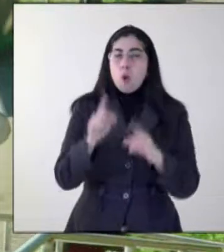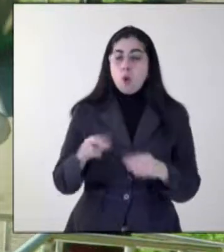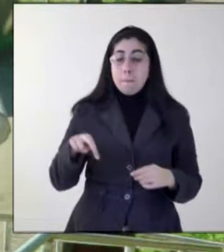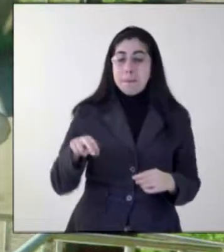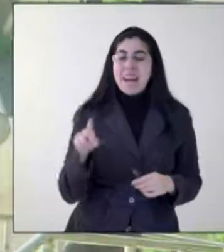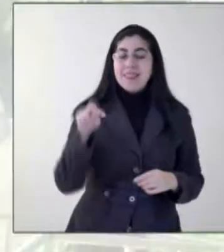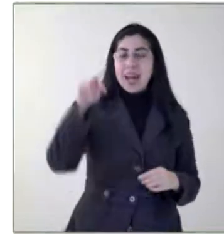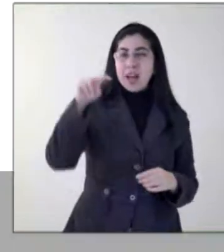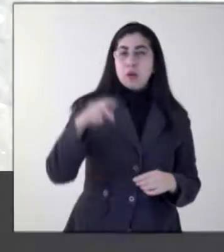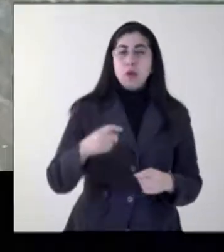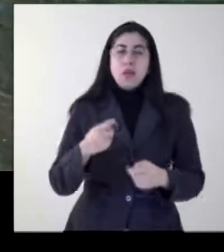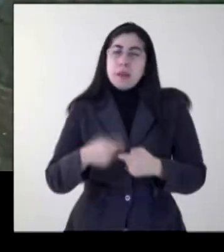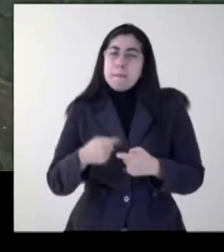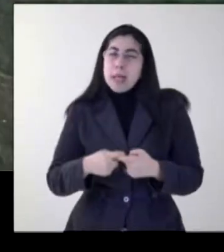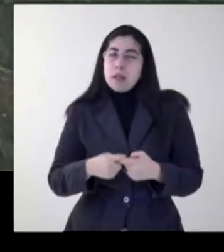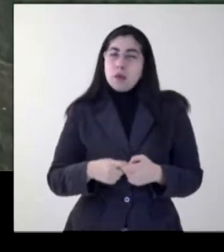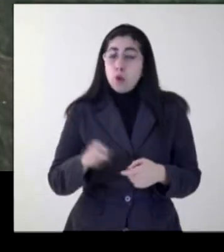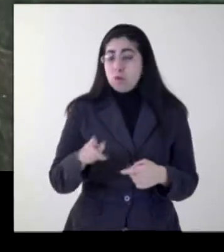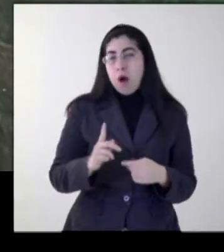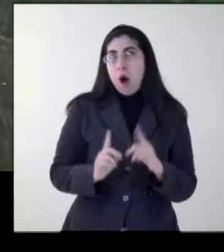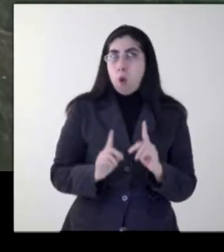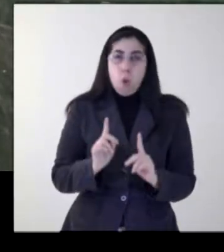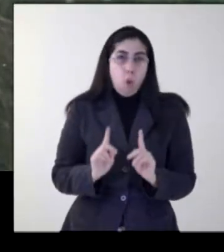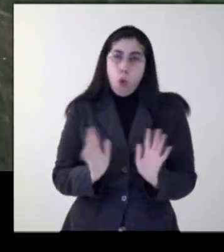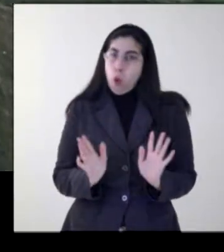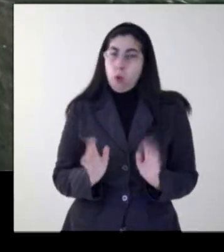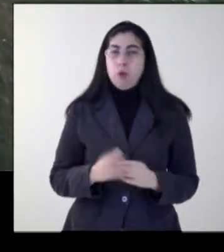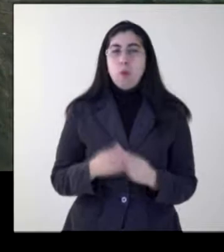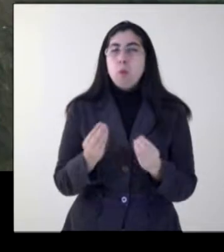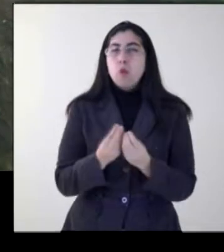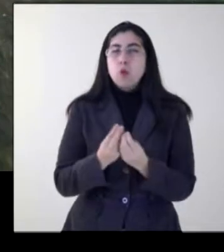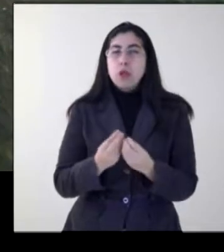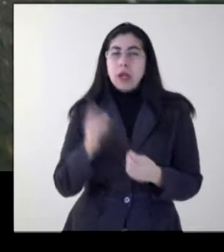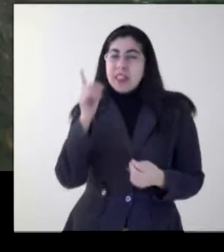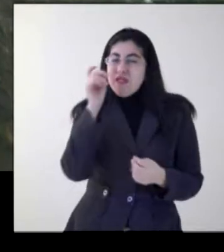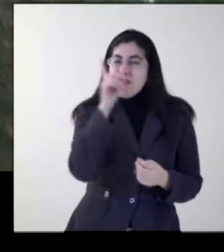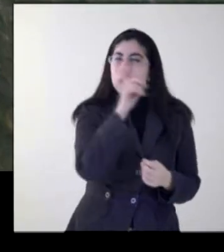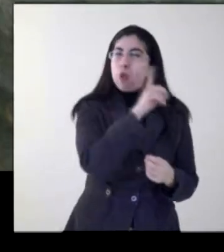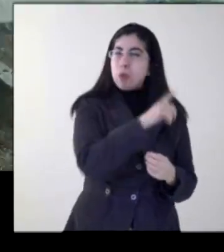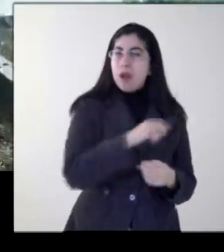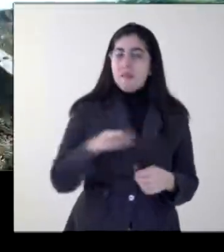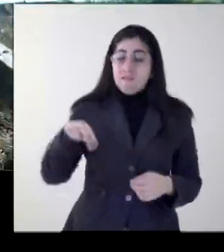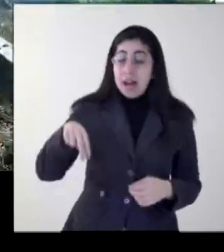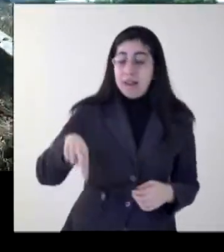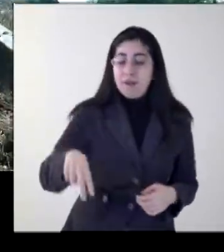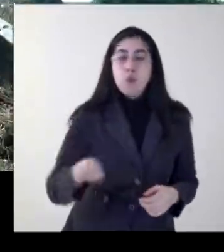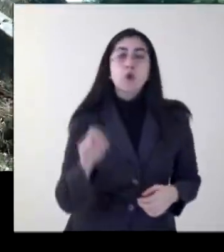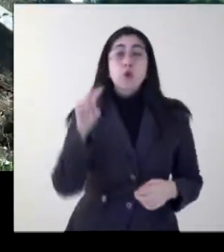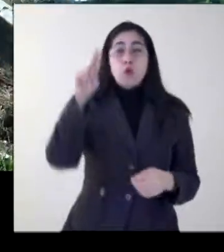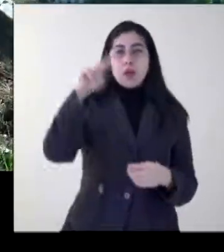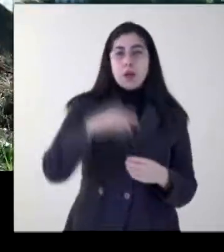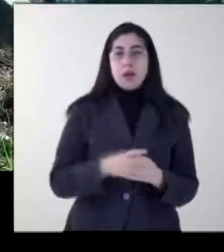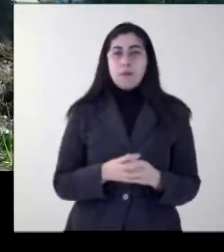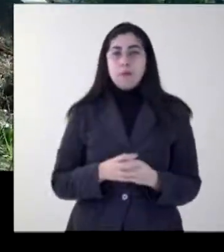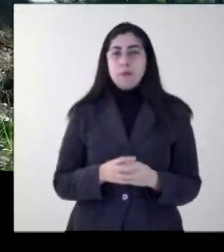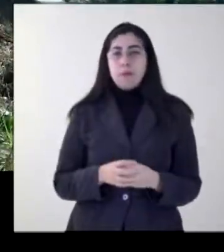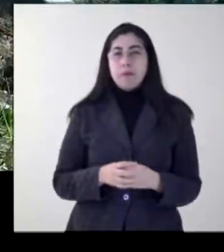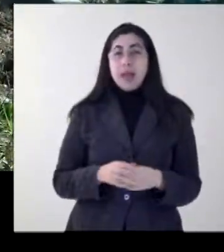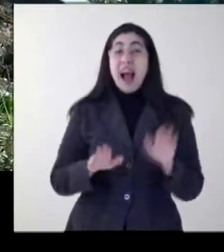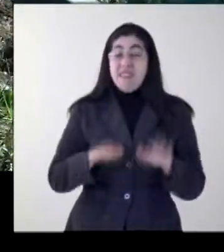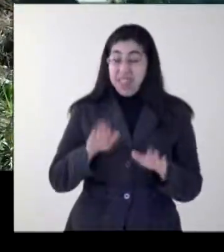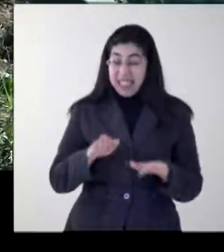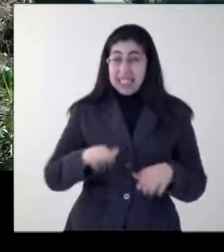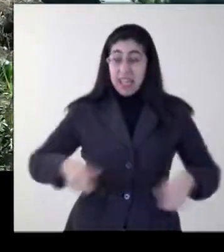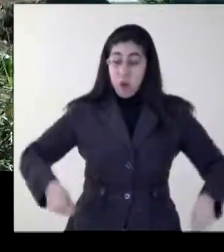pero eso eran algunitos. Y con mucha dificultad bajábamos y subíamos. Muchas veces hasta con bolsas